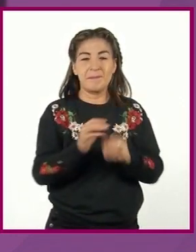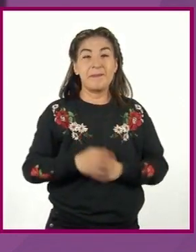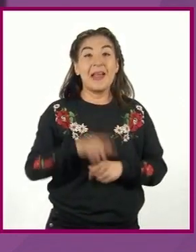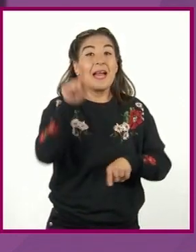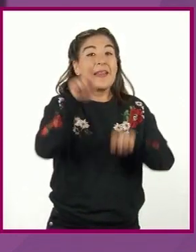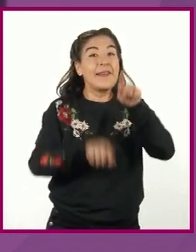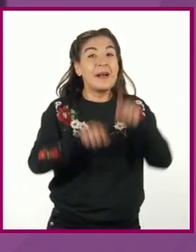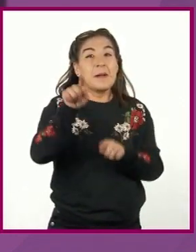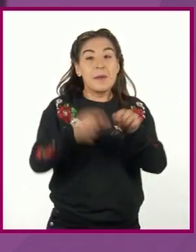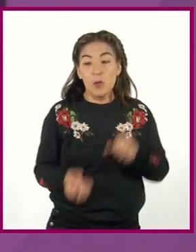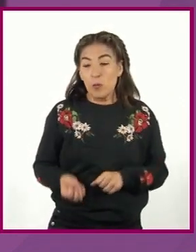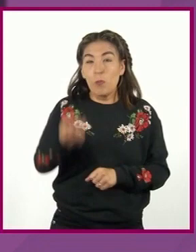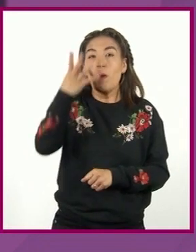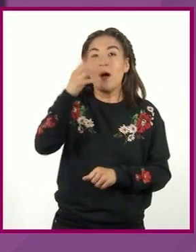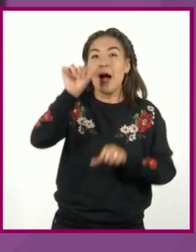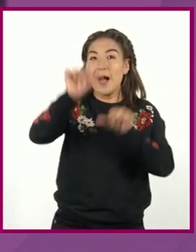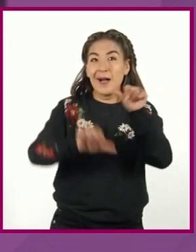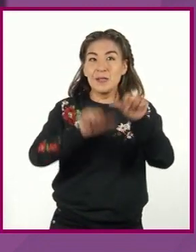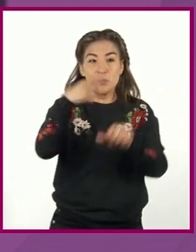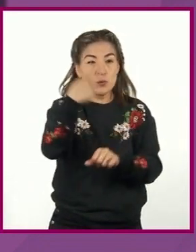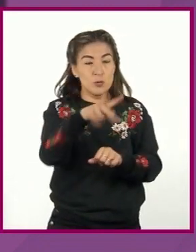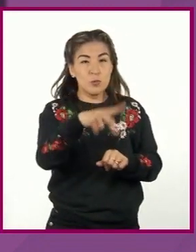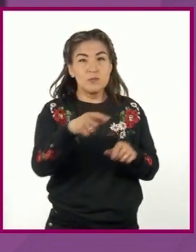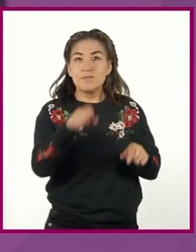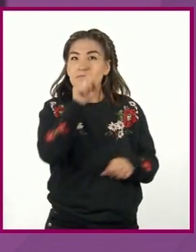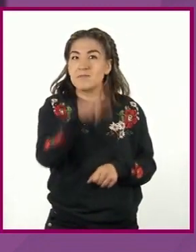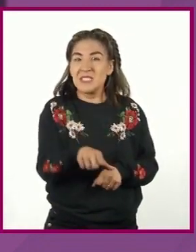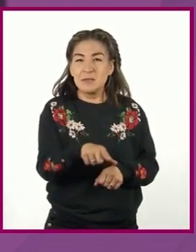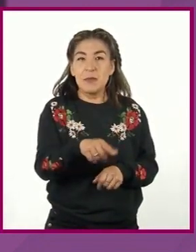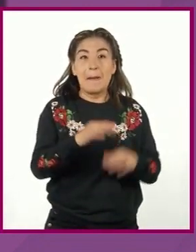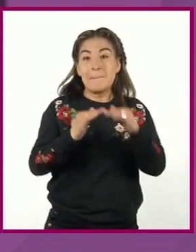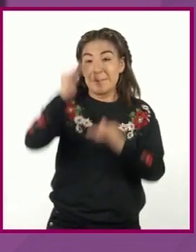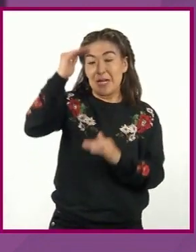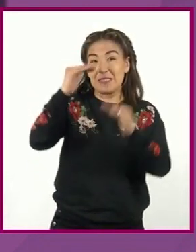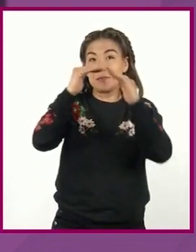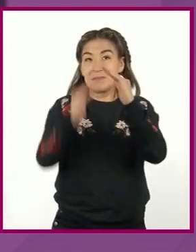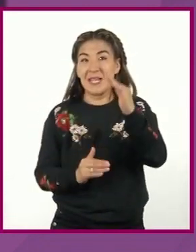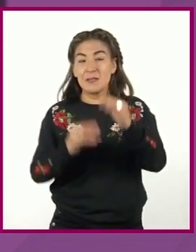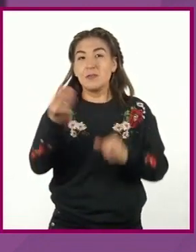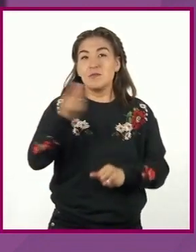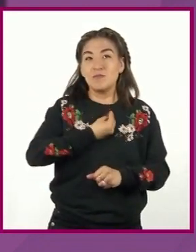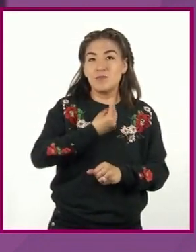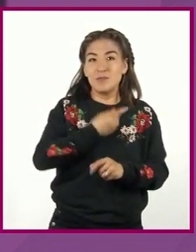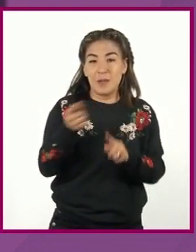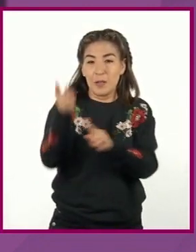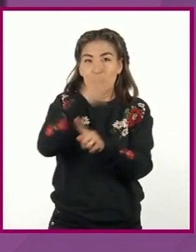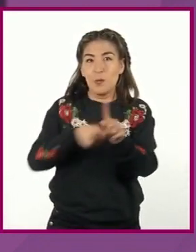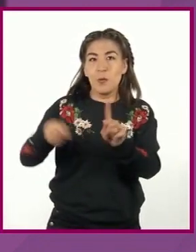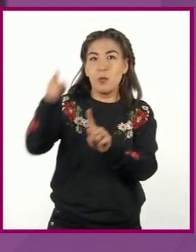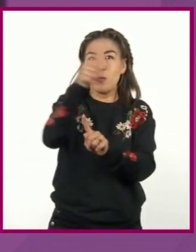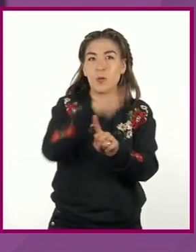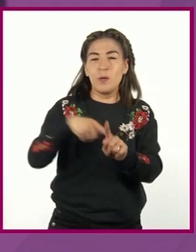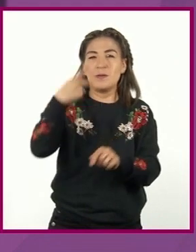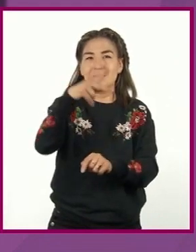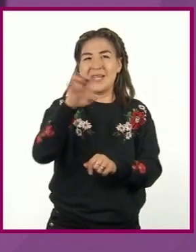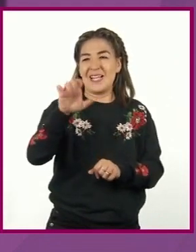Dependiendo de la cantidad de átomos fijos, habrá mayor o menor resistencia al paso de los electrones